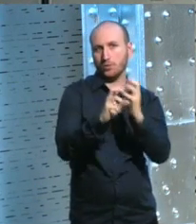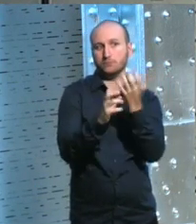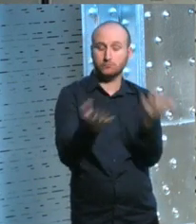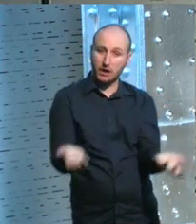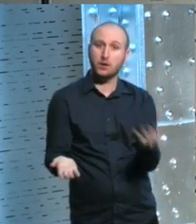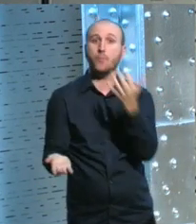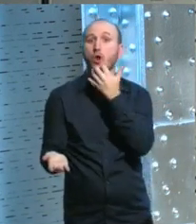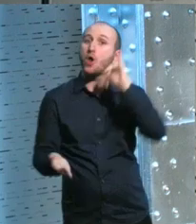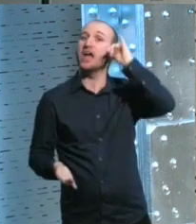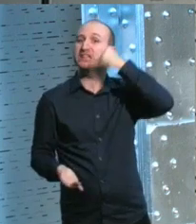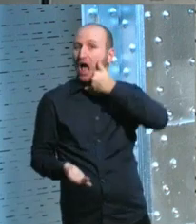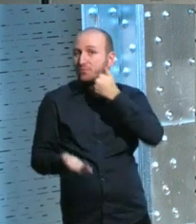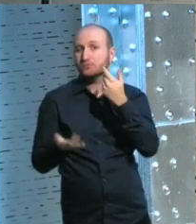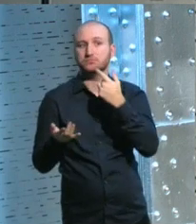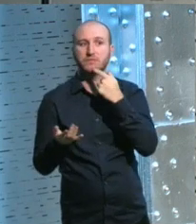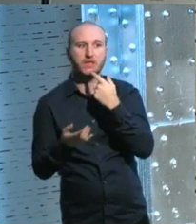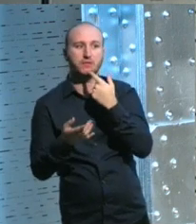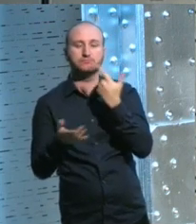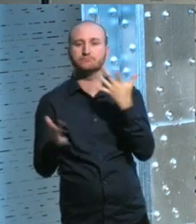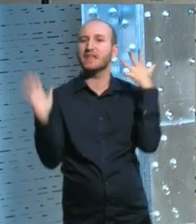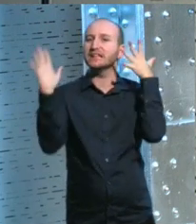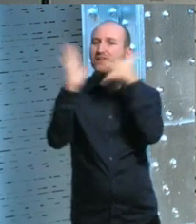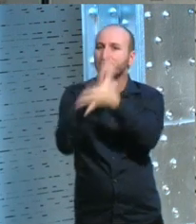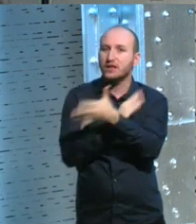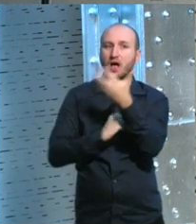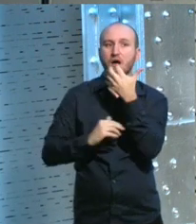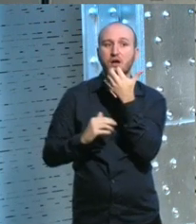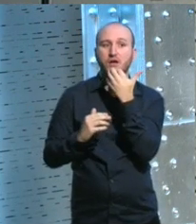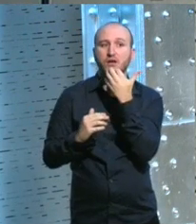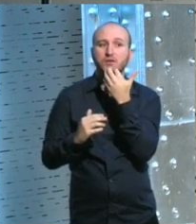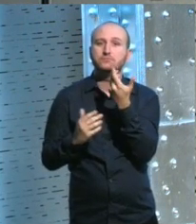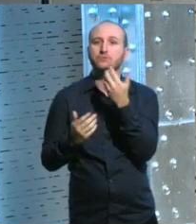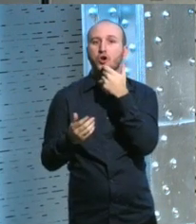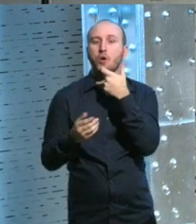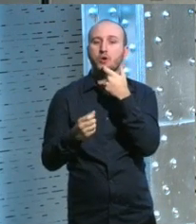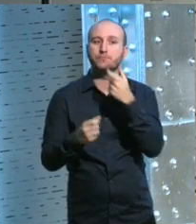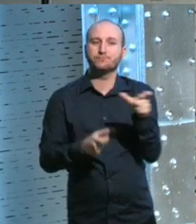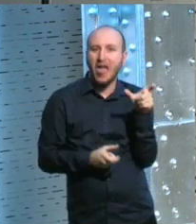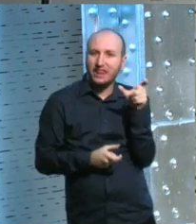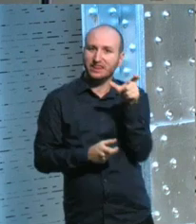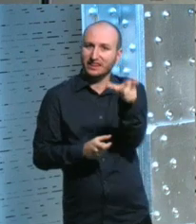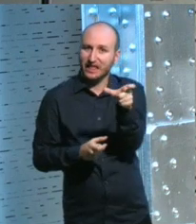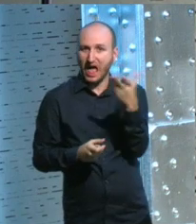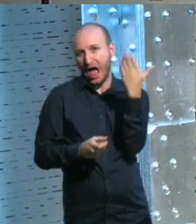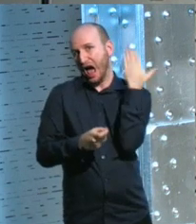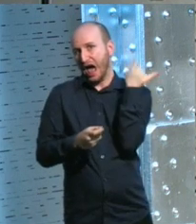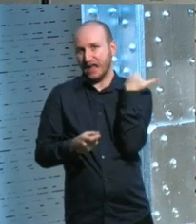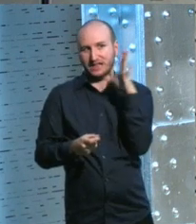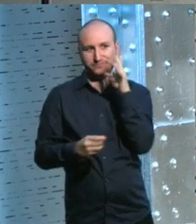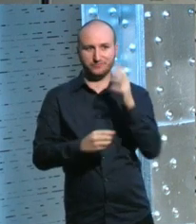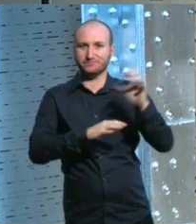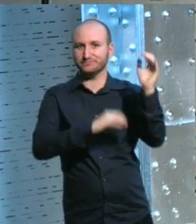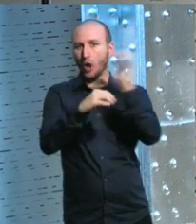ejemplo, Skype, el pasar de los discos grandes que usábamos en